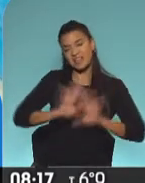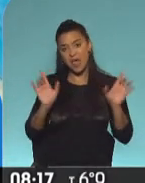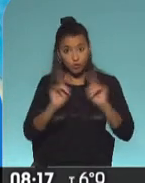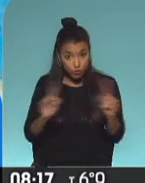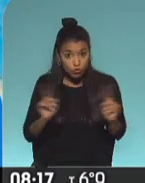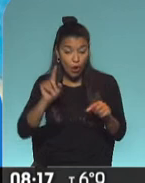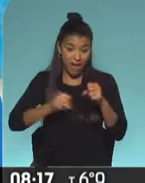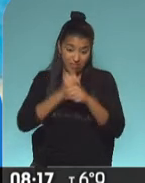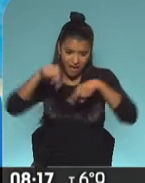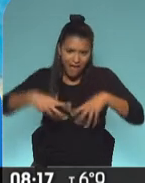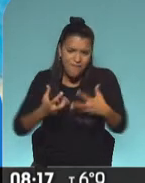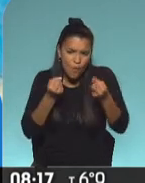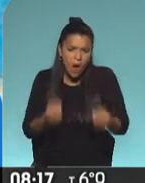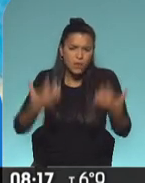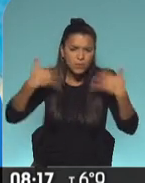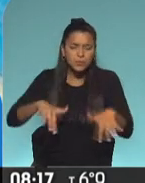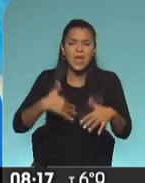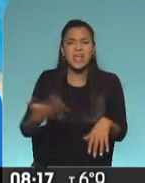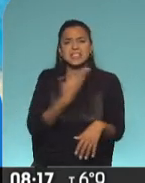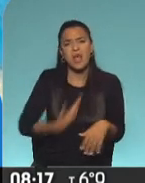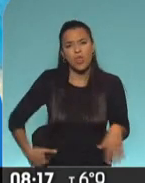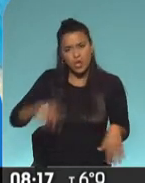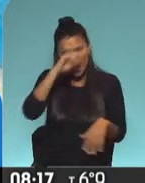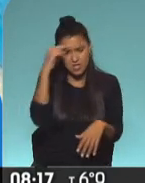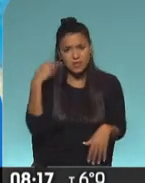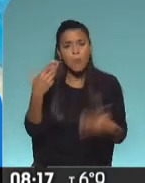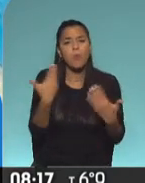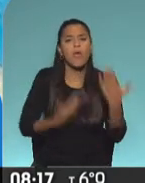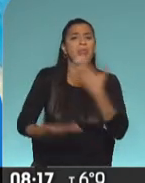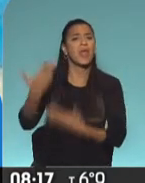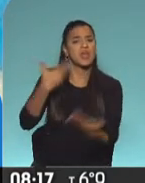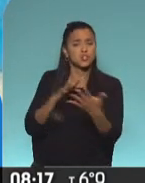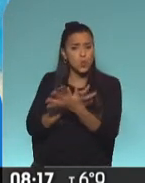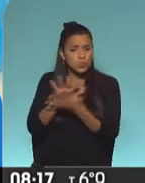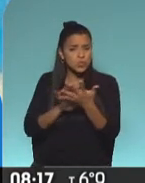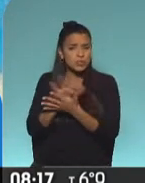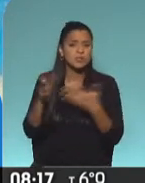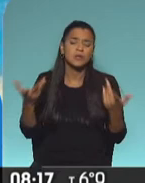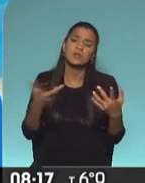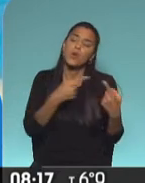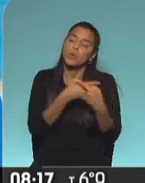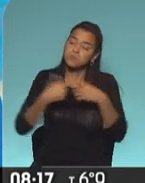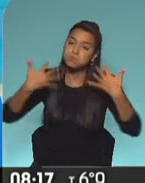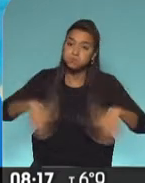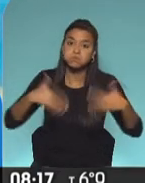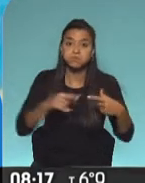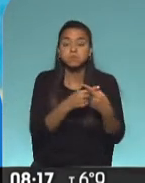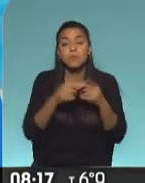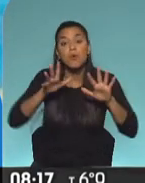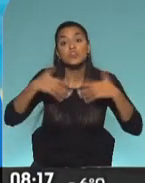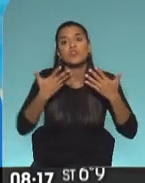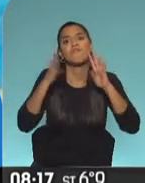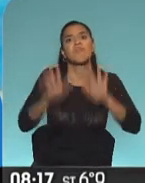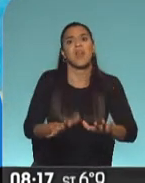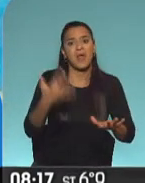que hasta acá hay un esfuerzo enorme del Estado Nacional. Que ¿esto es reversible? Y es una discusión, por eso hay que